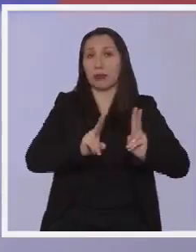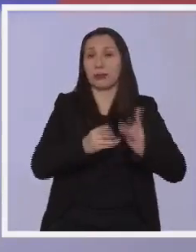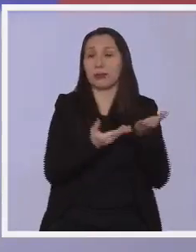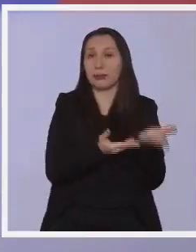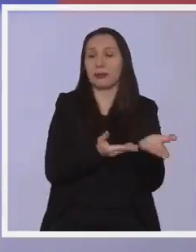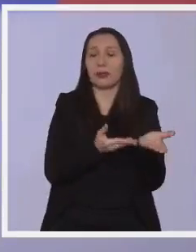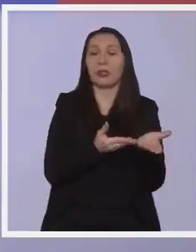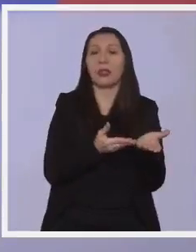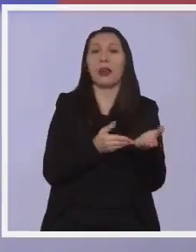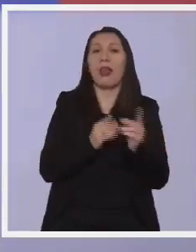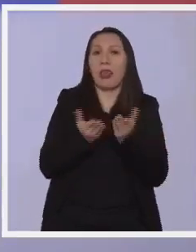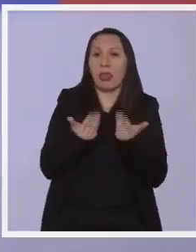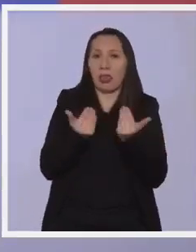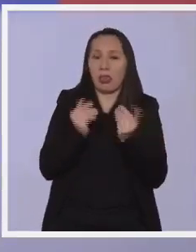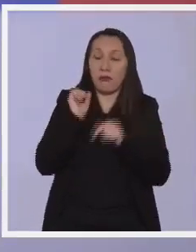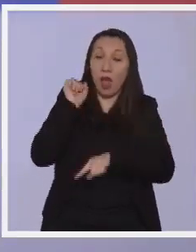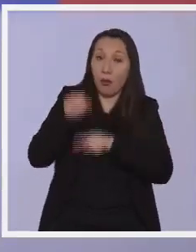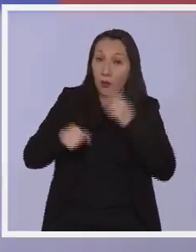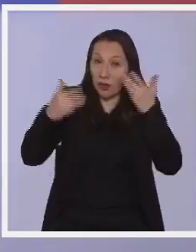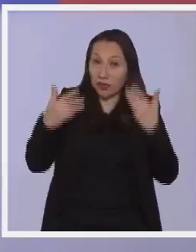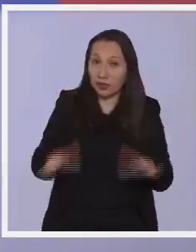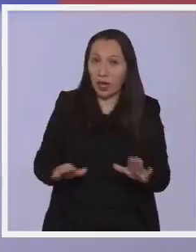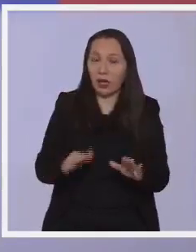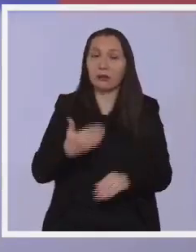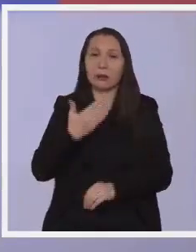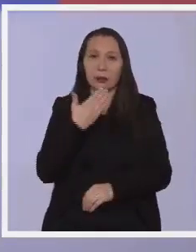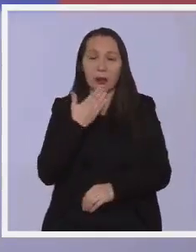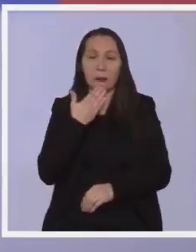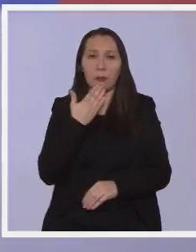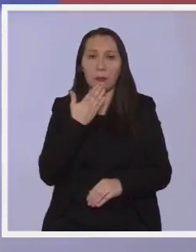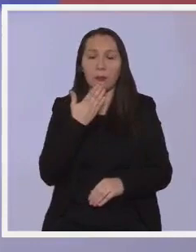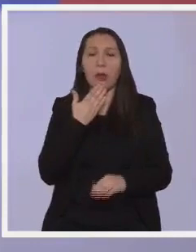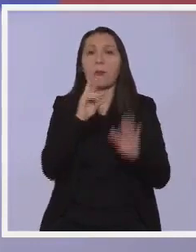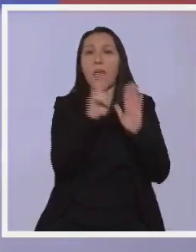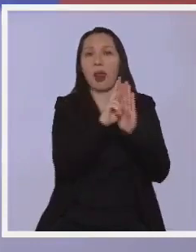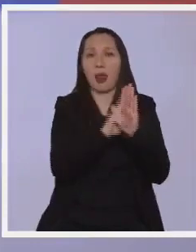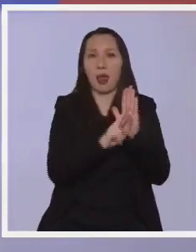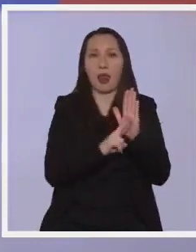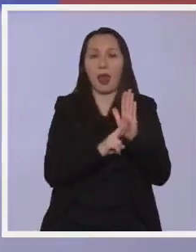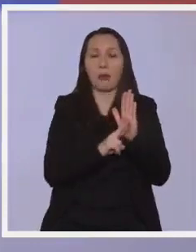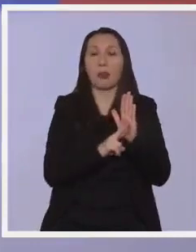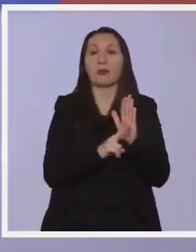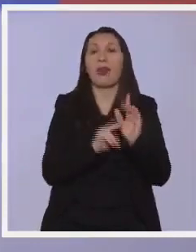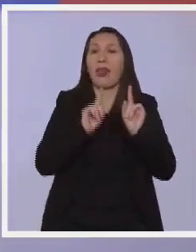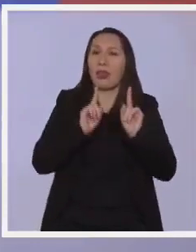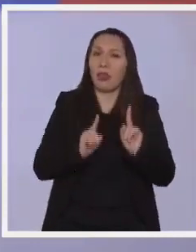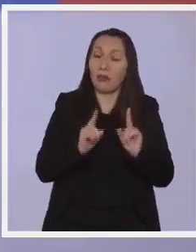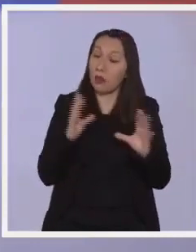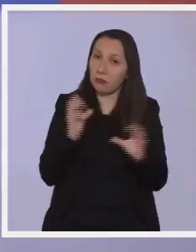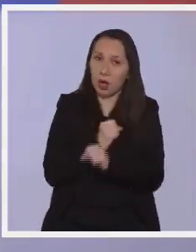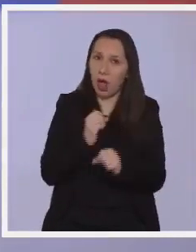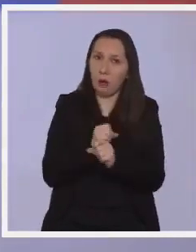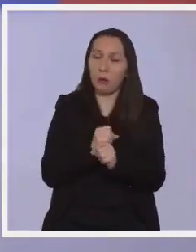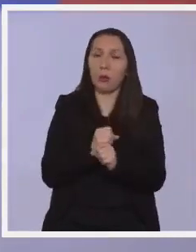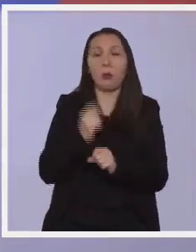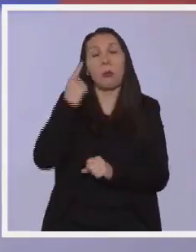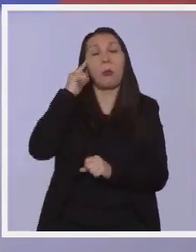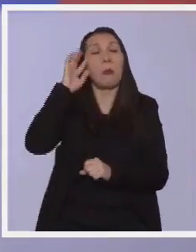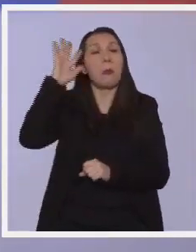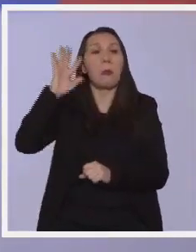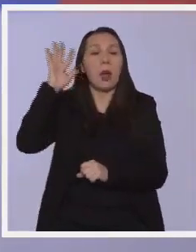Esto va a requerir, una vez aprobado, que también se emita un reglamento, porque esto tiene que ser muy rápido. Imagínense